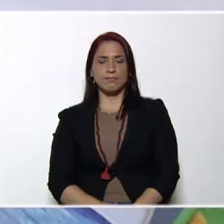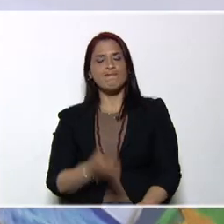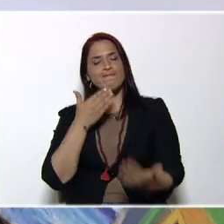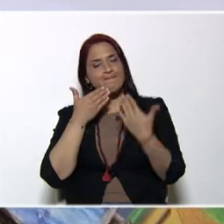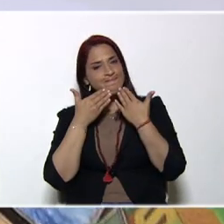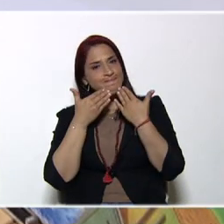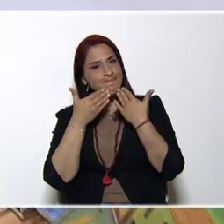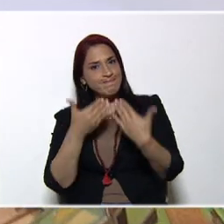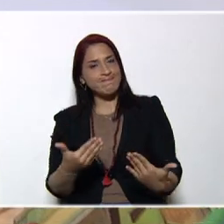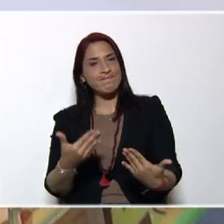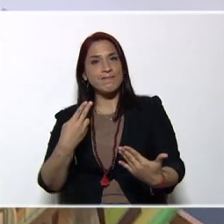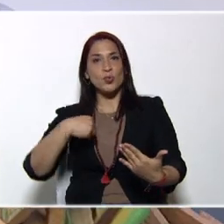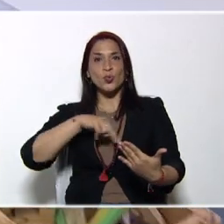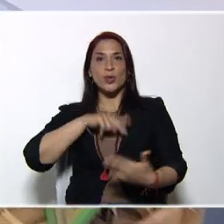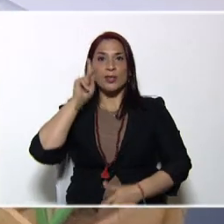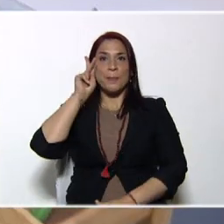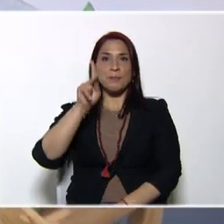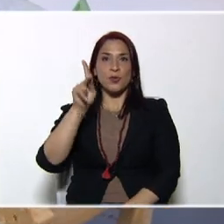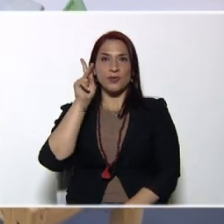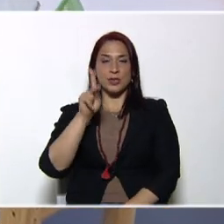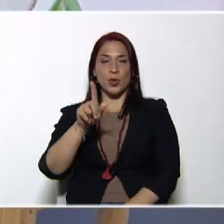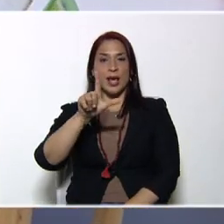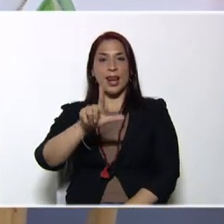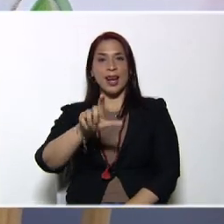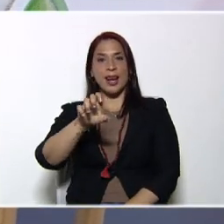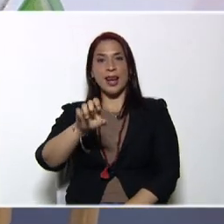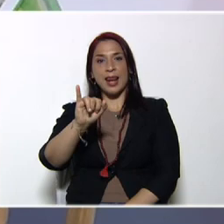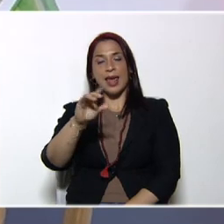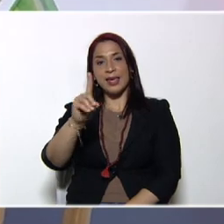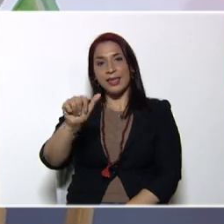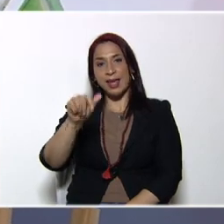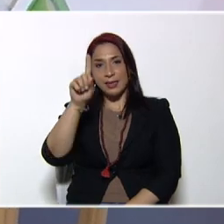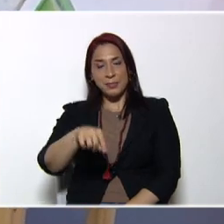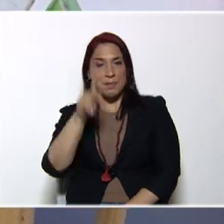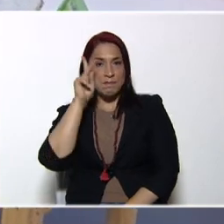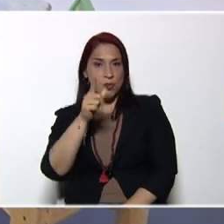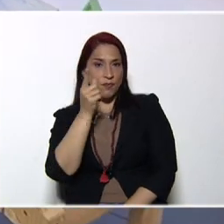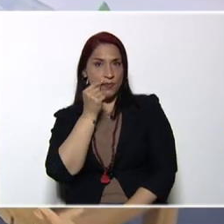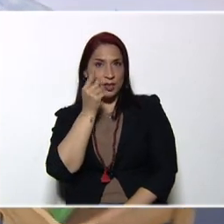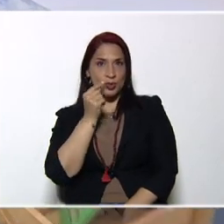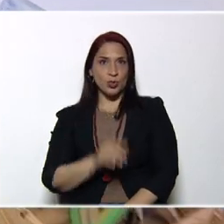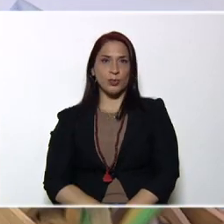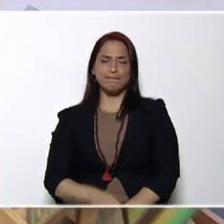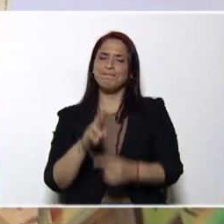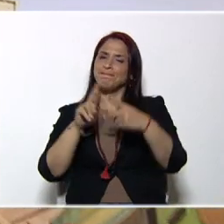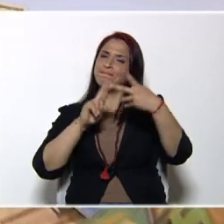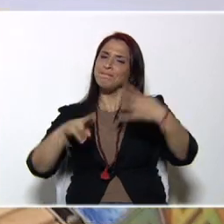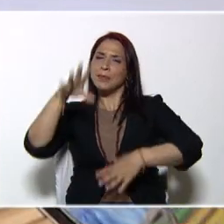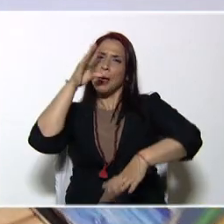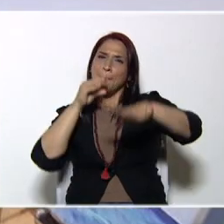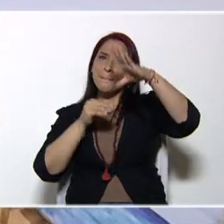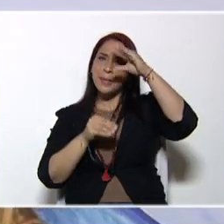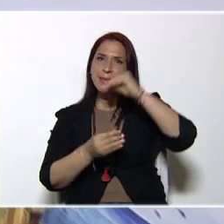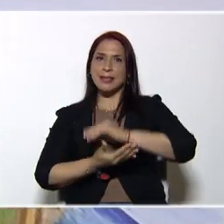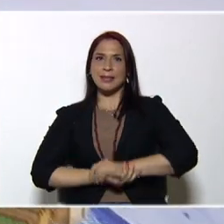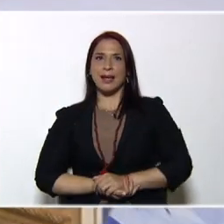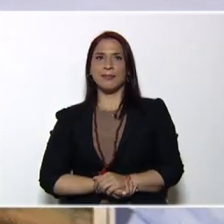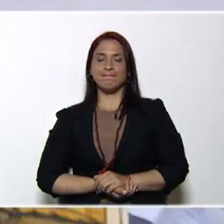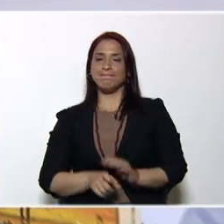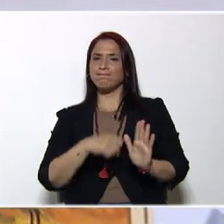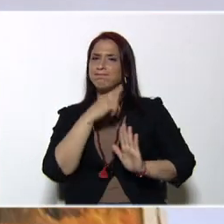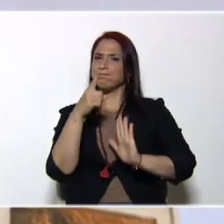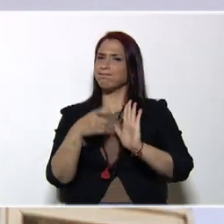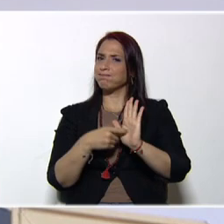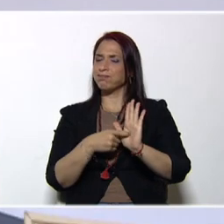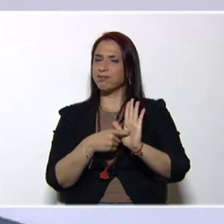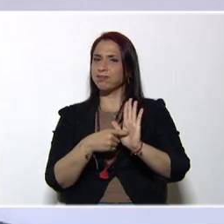Muchísimas gracias a nuestra profesora Gleida Martínez y al profesor Andrés Toro por esos recursos para el aprendizaje que